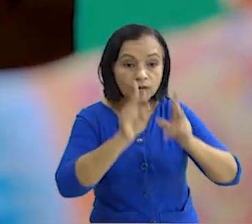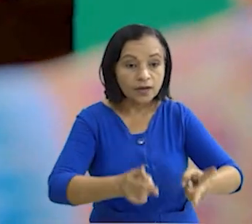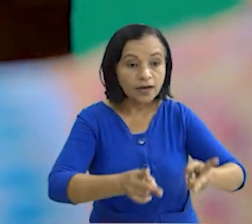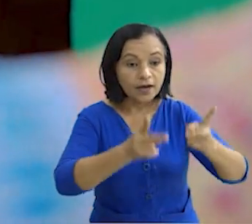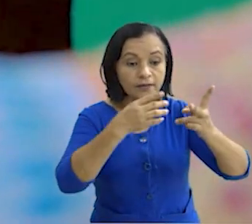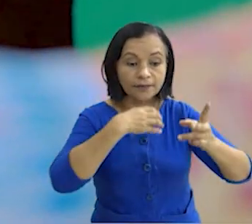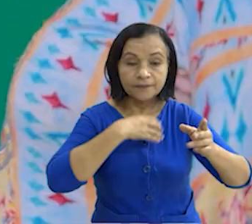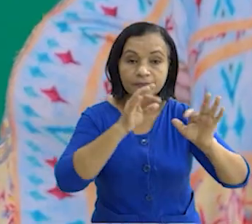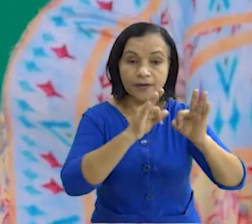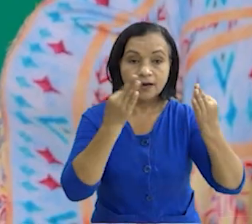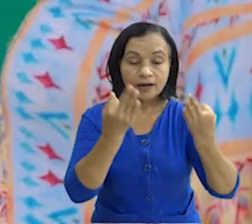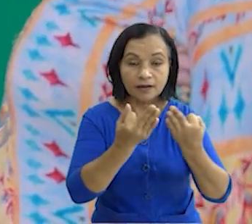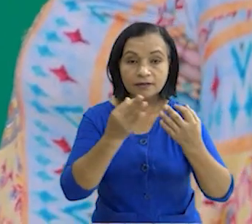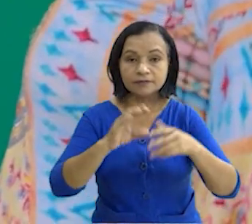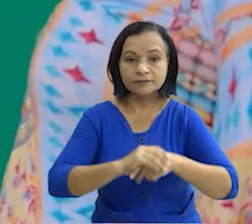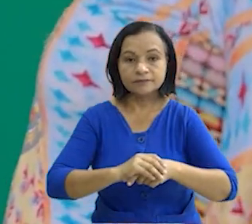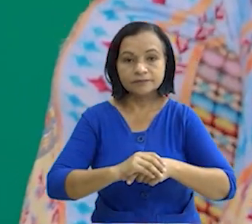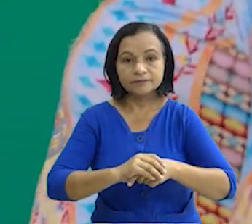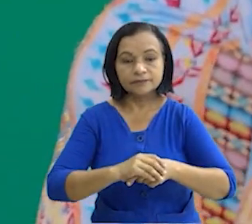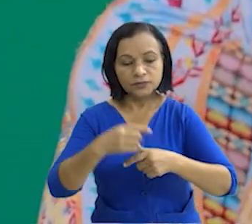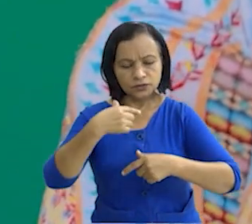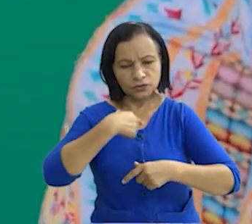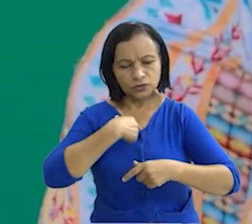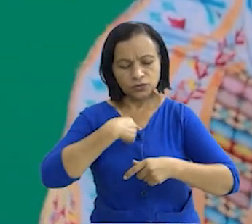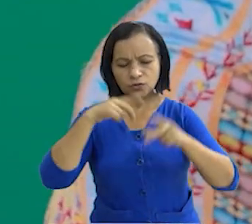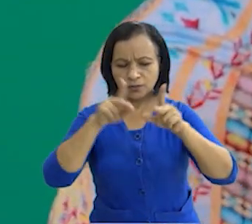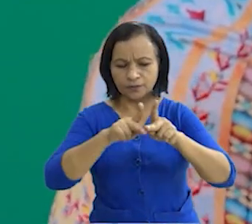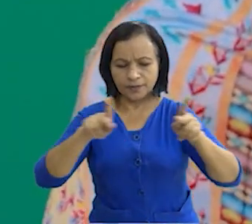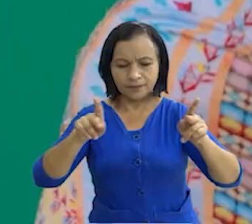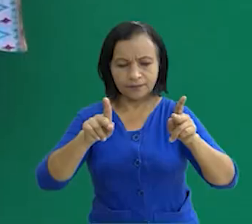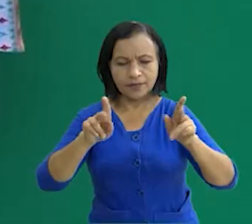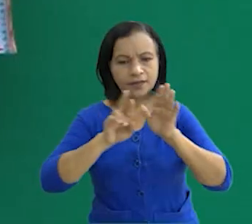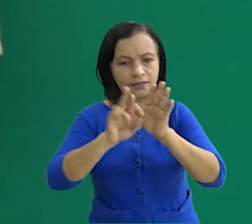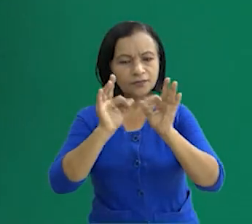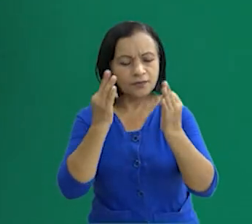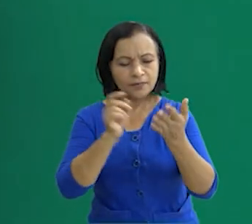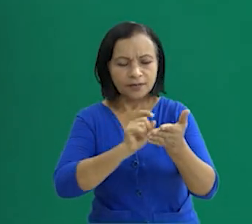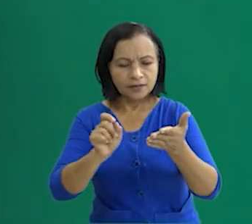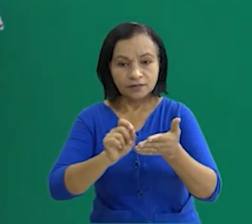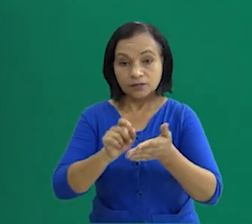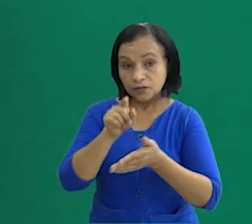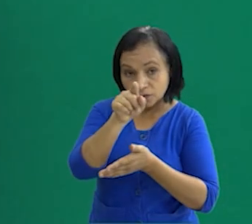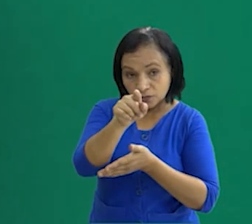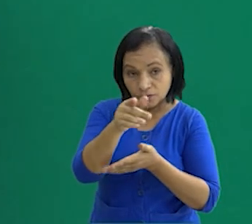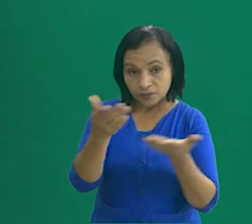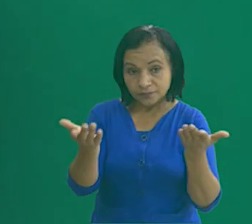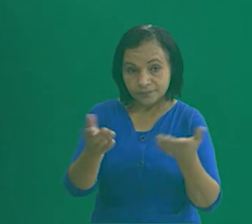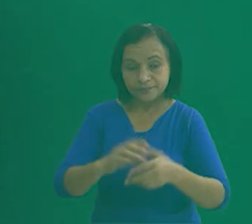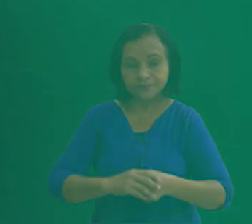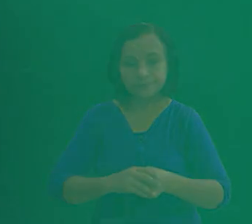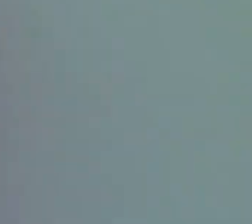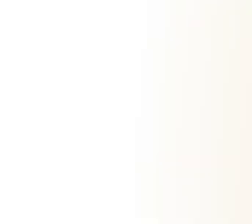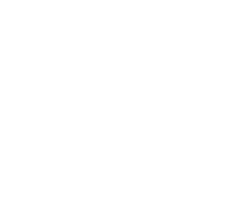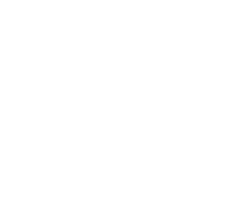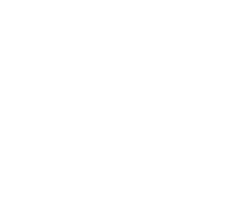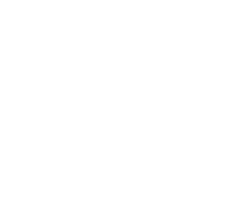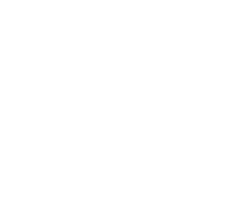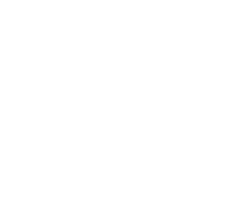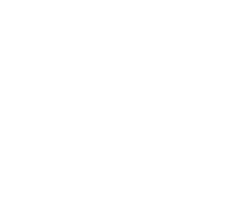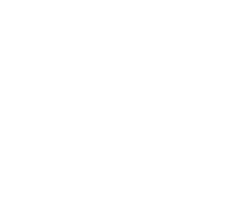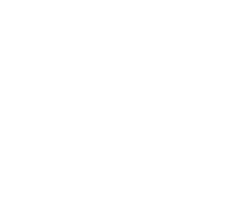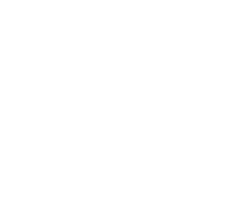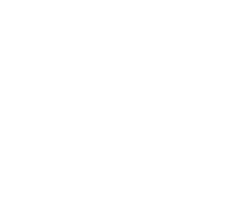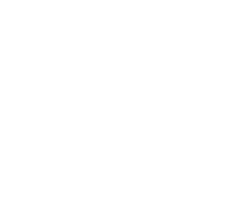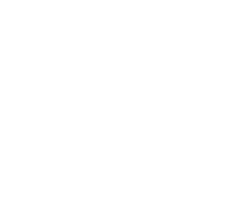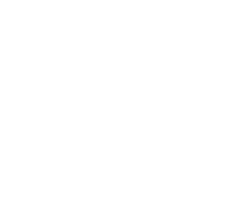vida de nuestra familia. Por eso, yo actualizo mi plan de respuesta familiar. ¿Y vos? Actualizar nuestro plan de respuesta